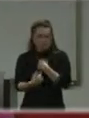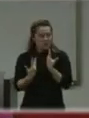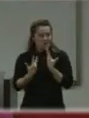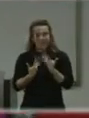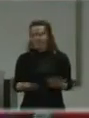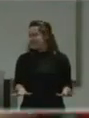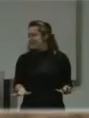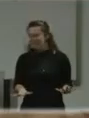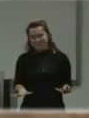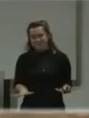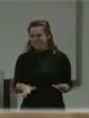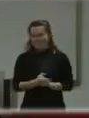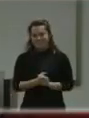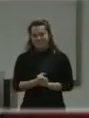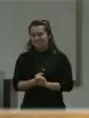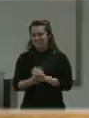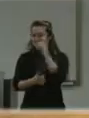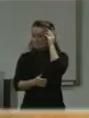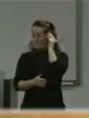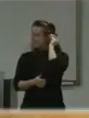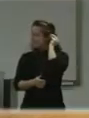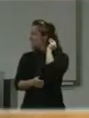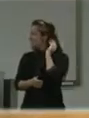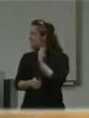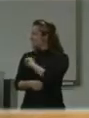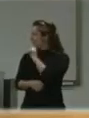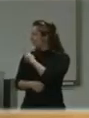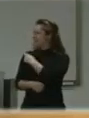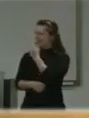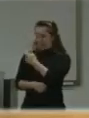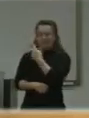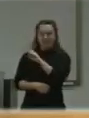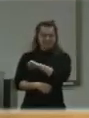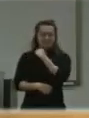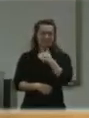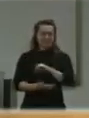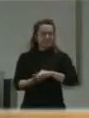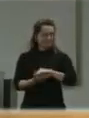quería siempre no lo repites